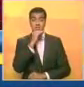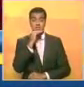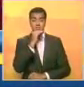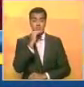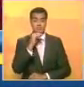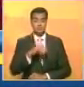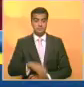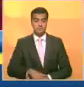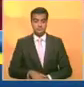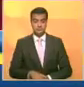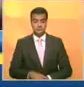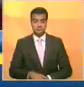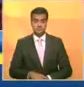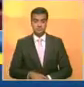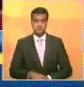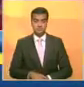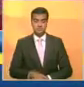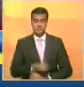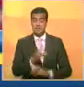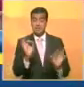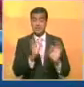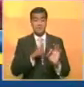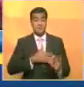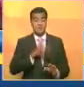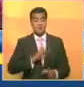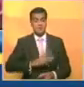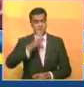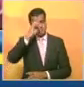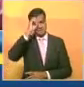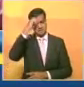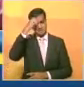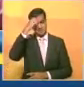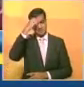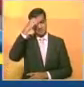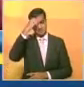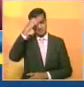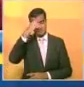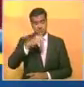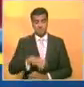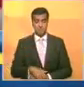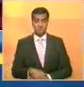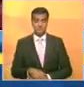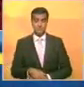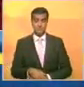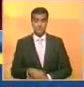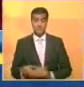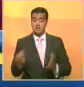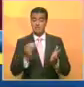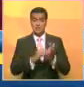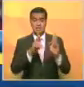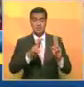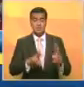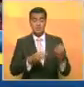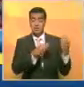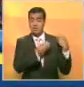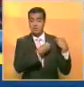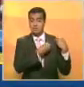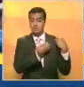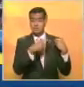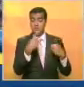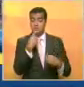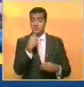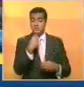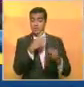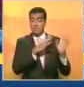octubre. Aquí nadie puede estar pensando en reelecciones de ningún cargo. Exhortó